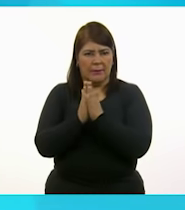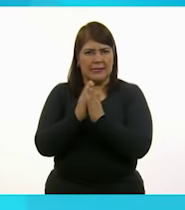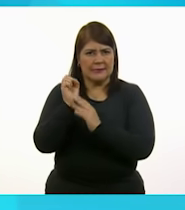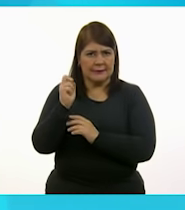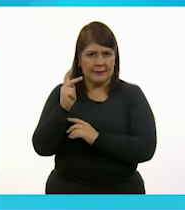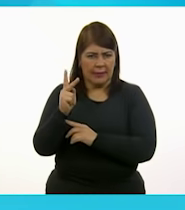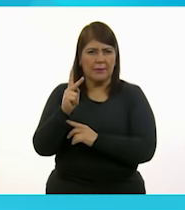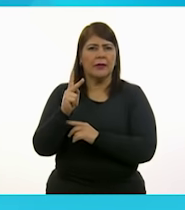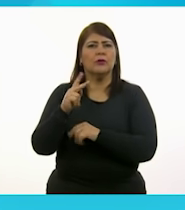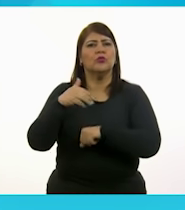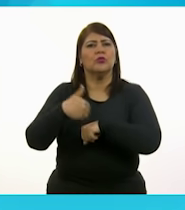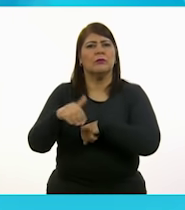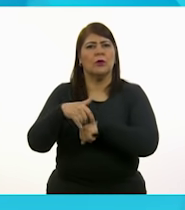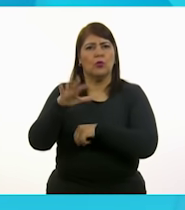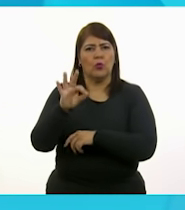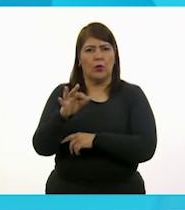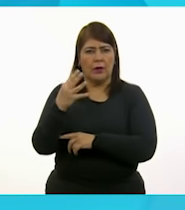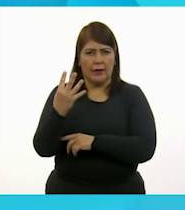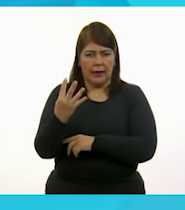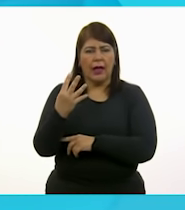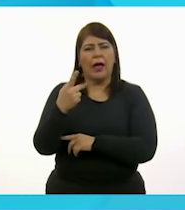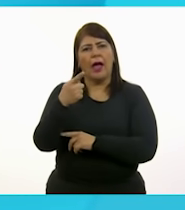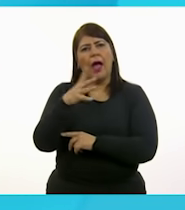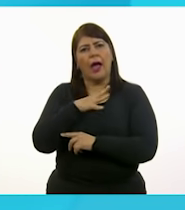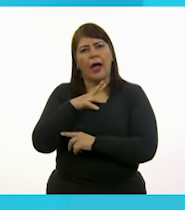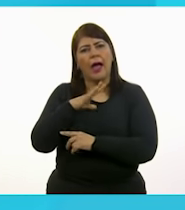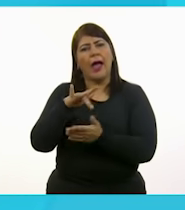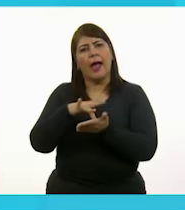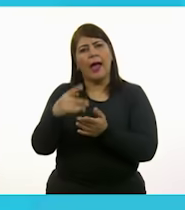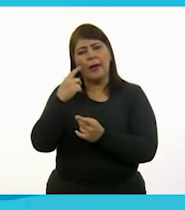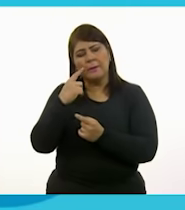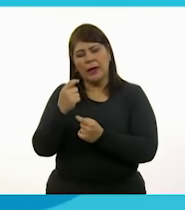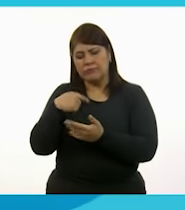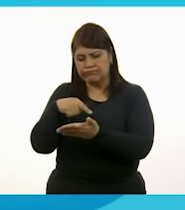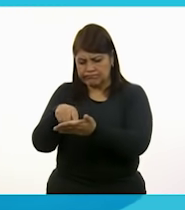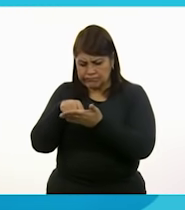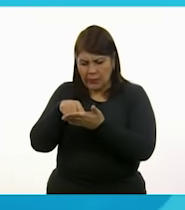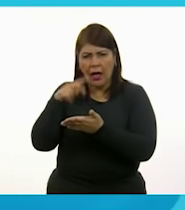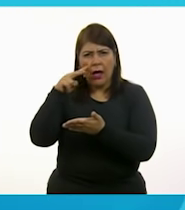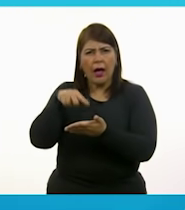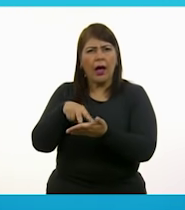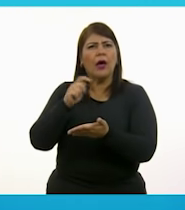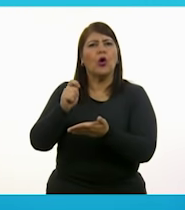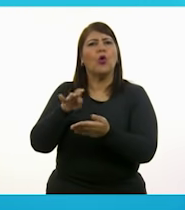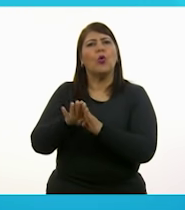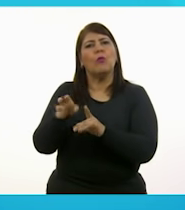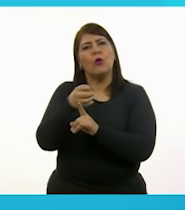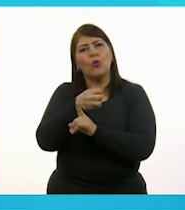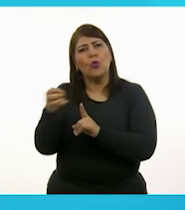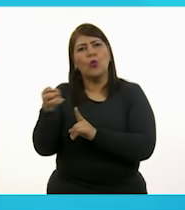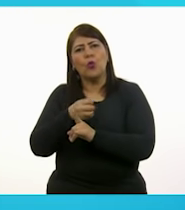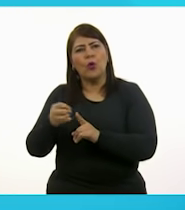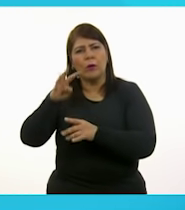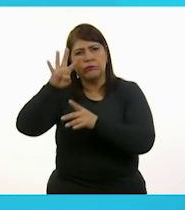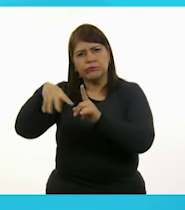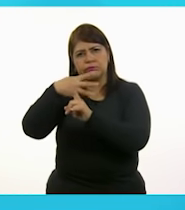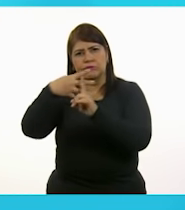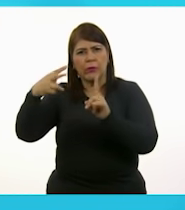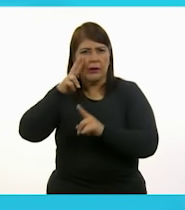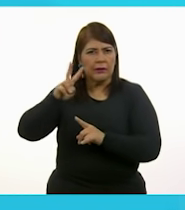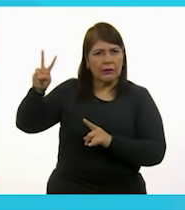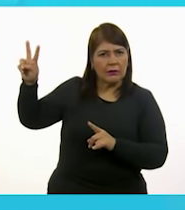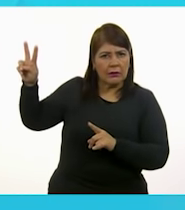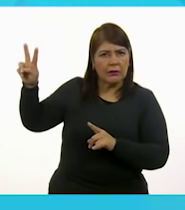44 Hay un organizador que te va a permitir a ti también Organizar toda la información de cómo